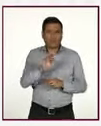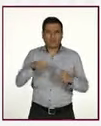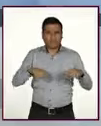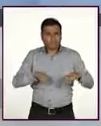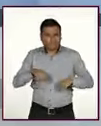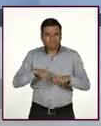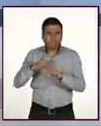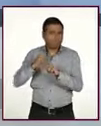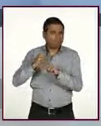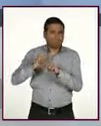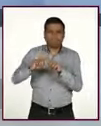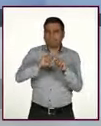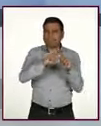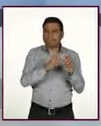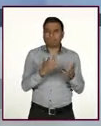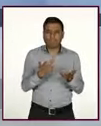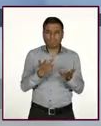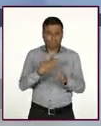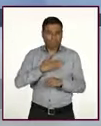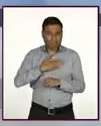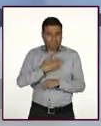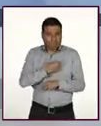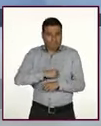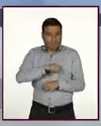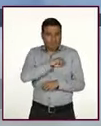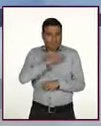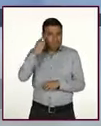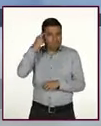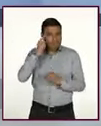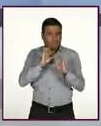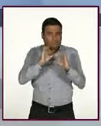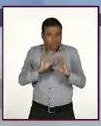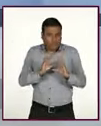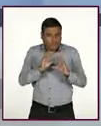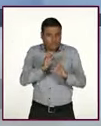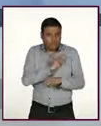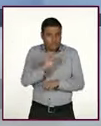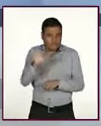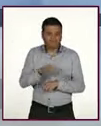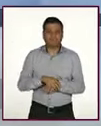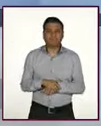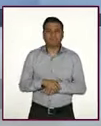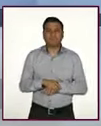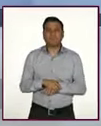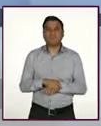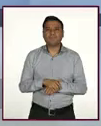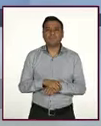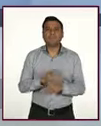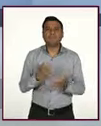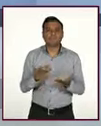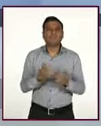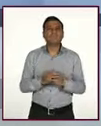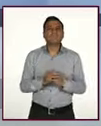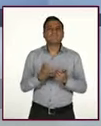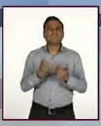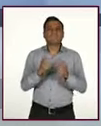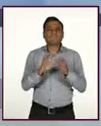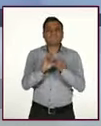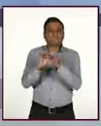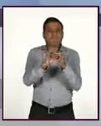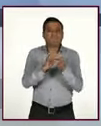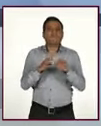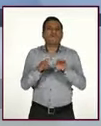a nuestra salud mental. ¿Y cuáles son los aspectos que contribuyen al tejido social? Son